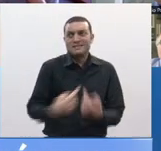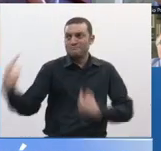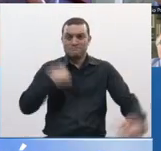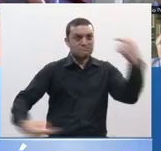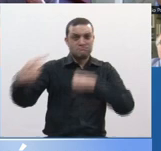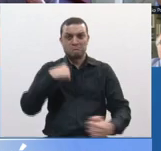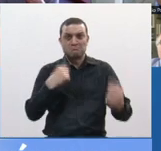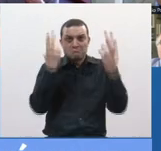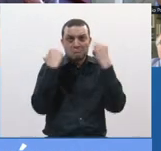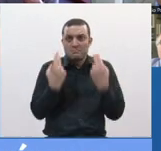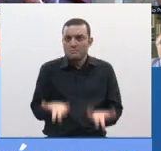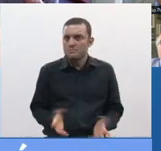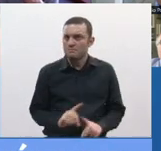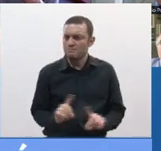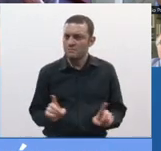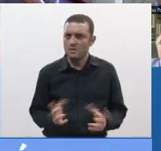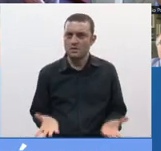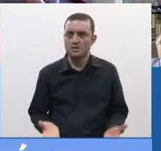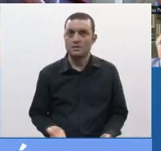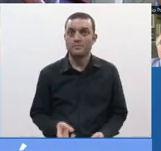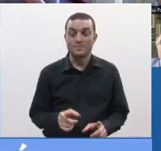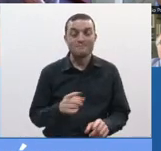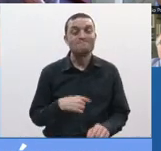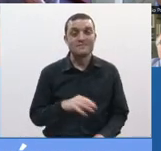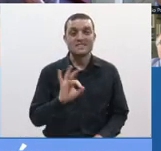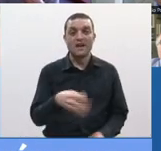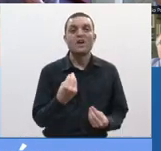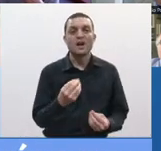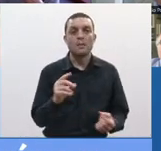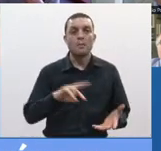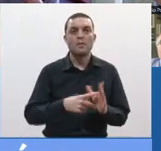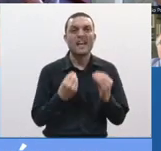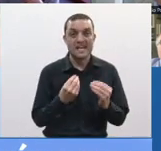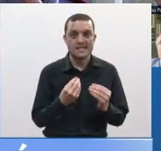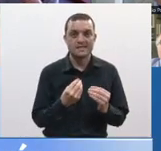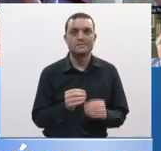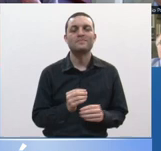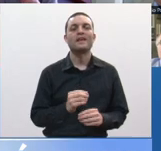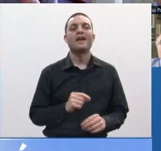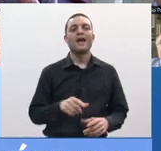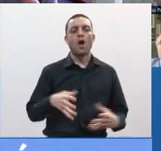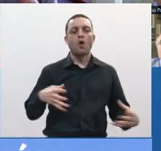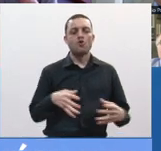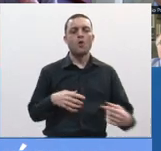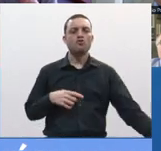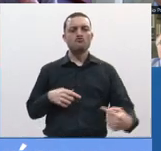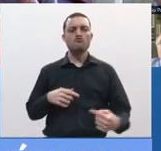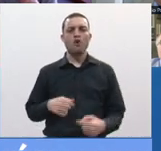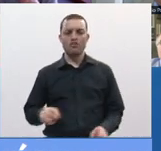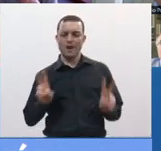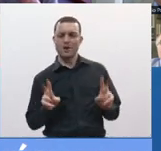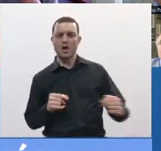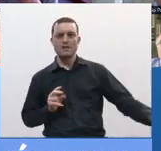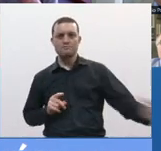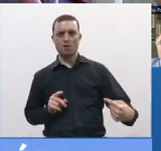Pero ¿sabe cuál es el problema? Esto que usted dijo en su certeza, el antiperonismo. El problema de él no es que